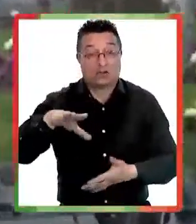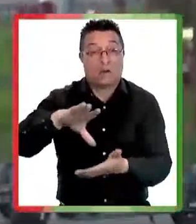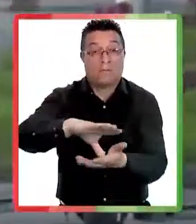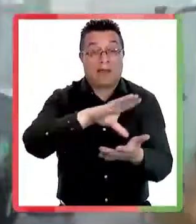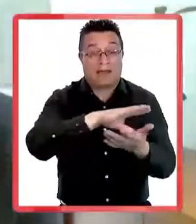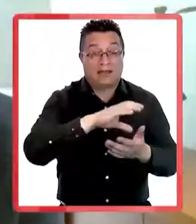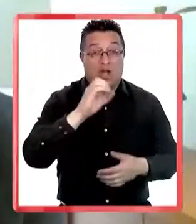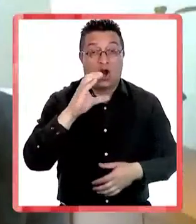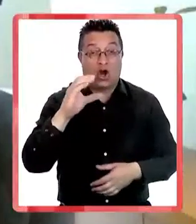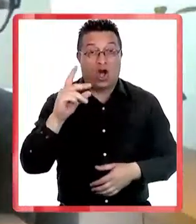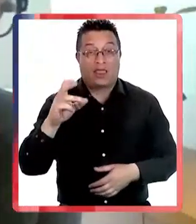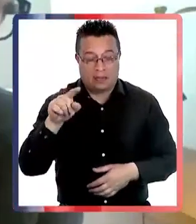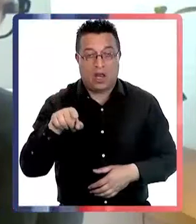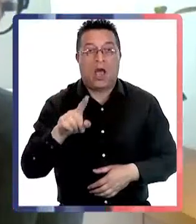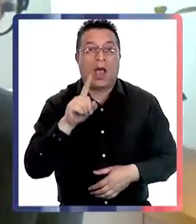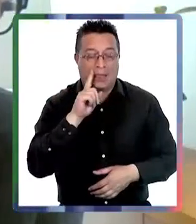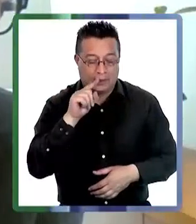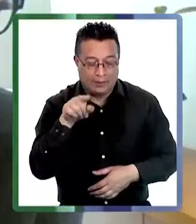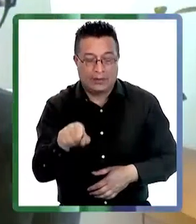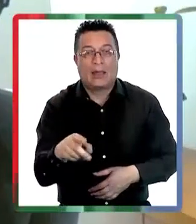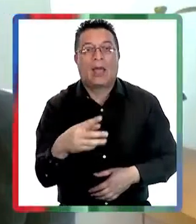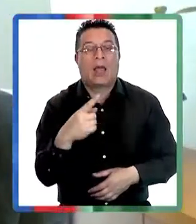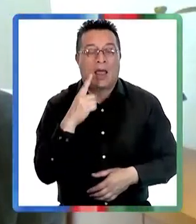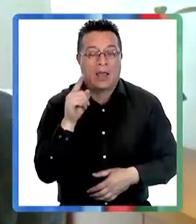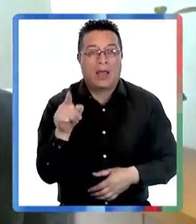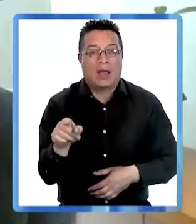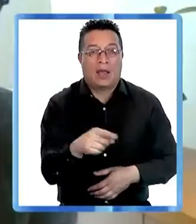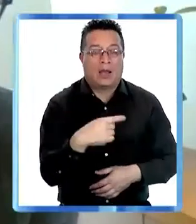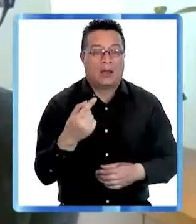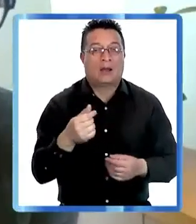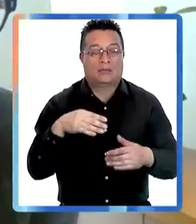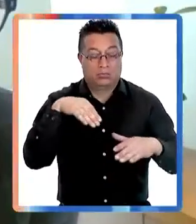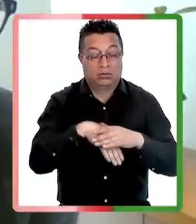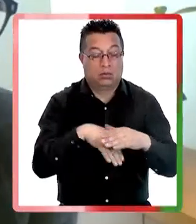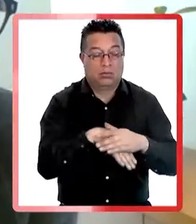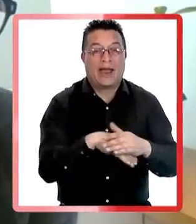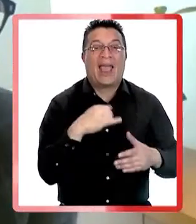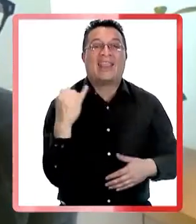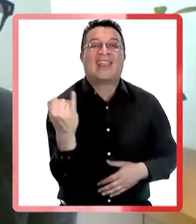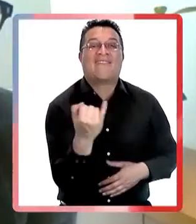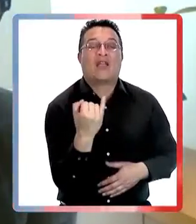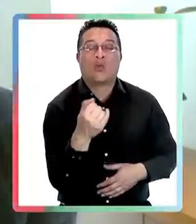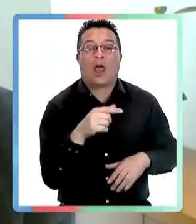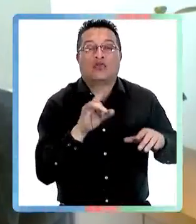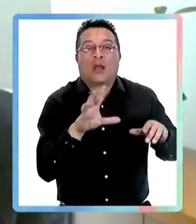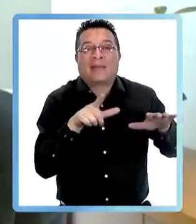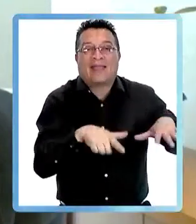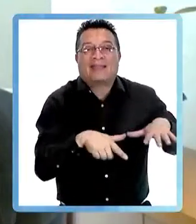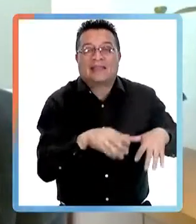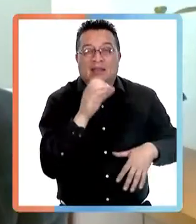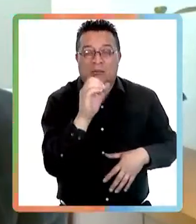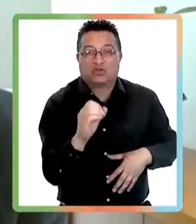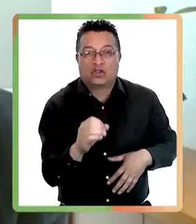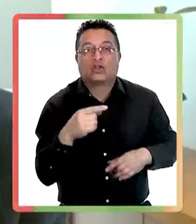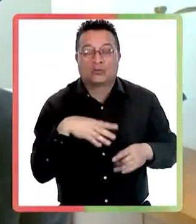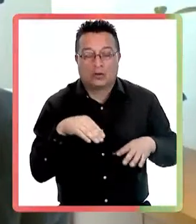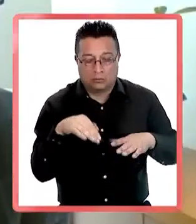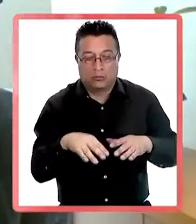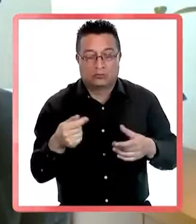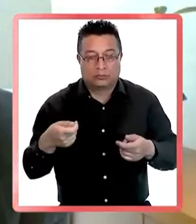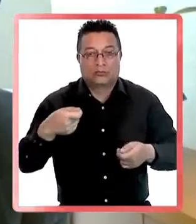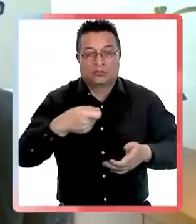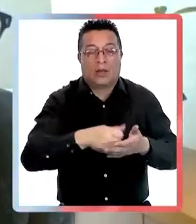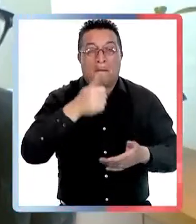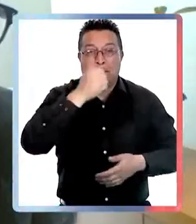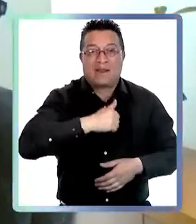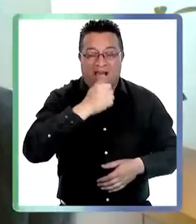países de la OCDE tiene un sistema basado exclusivamente en capitalización individual y en agentes privados operando